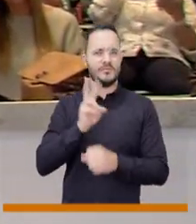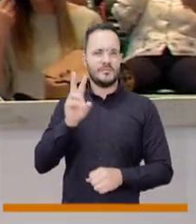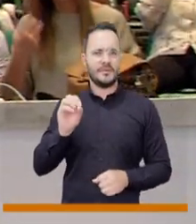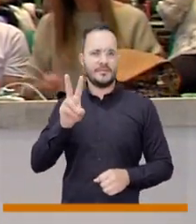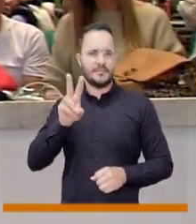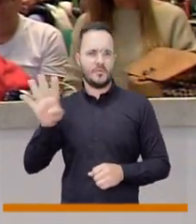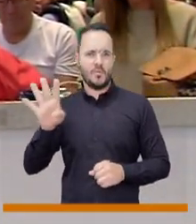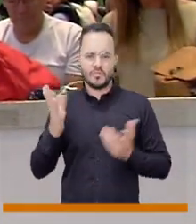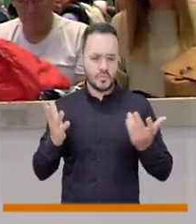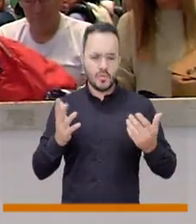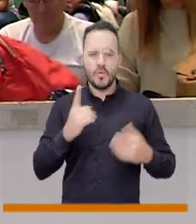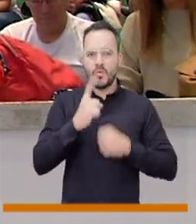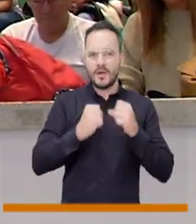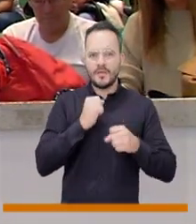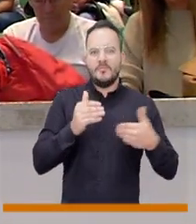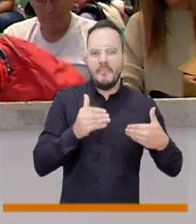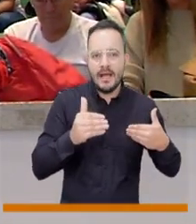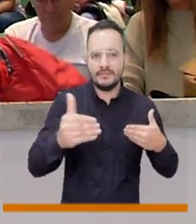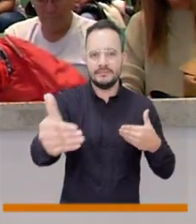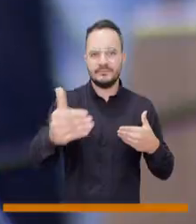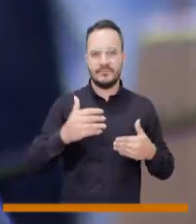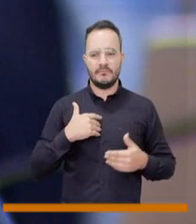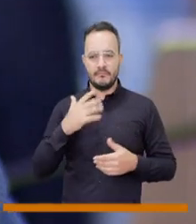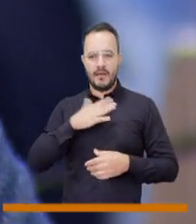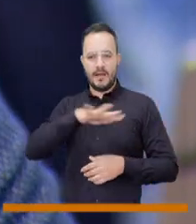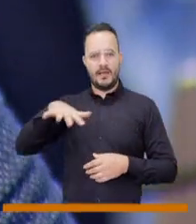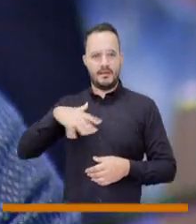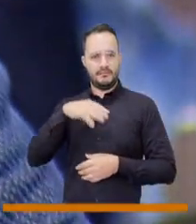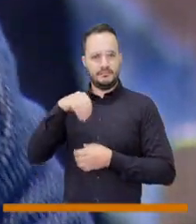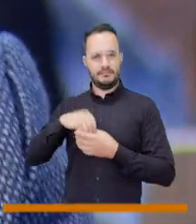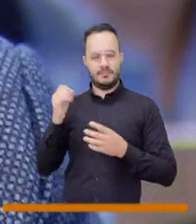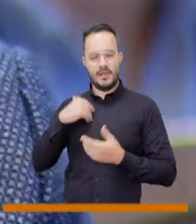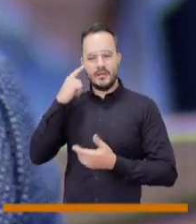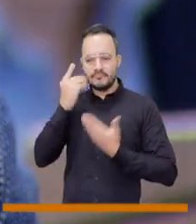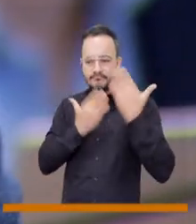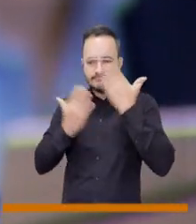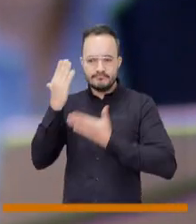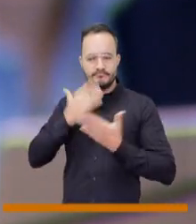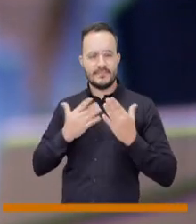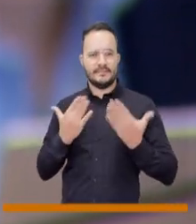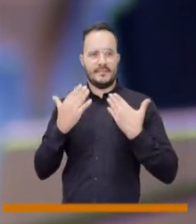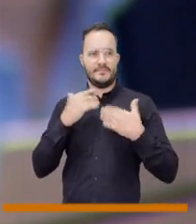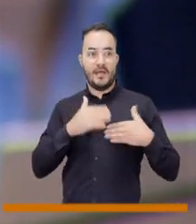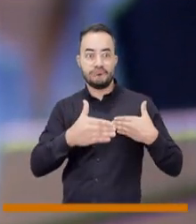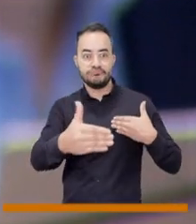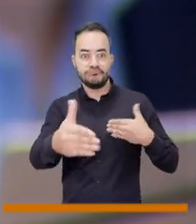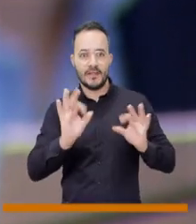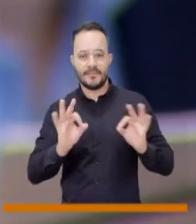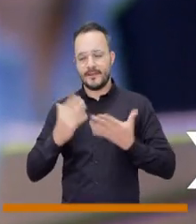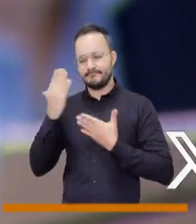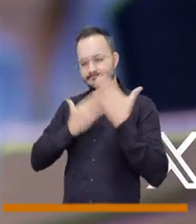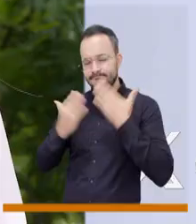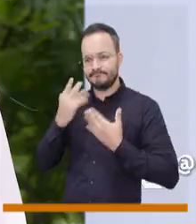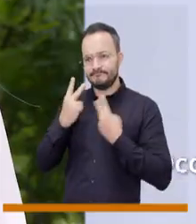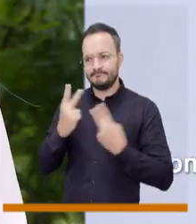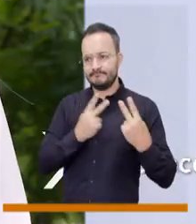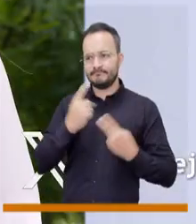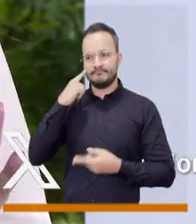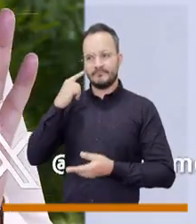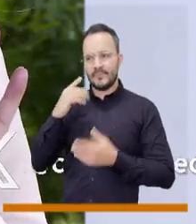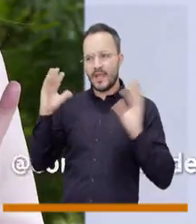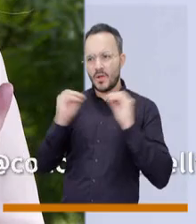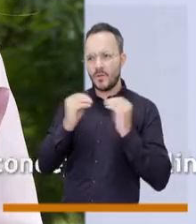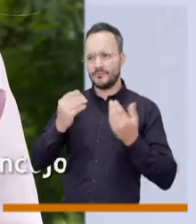en agosto del 2024, sino que la prorrogue un año más, para que nosotros podamos estar en esa posición de tener las acciones que tenemos